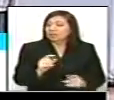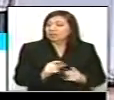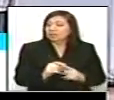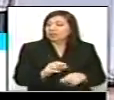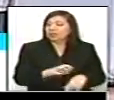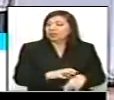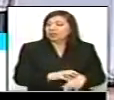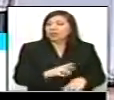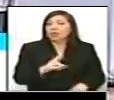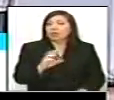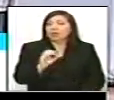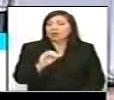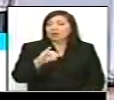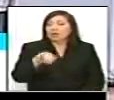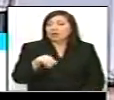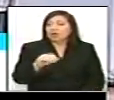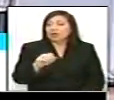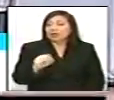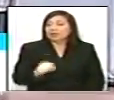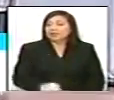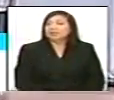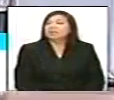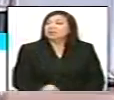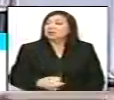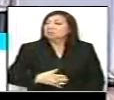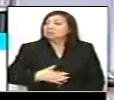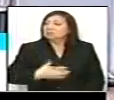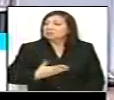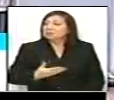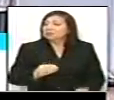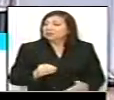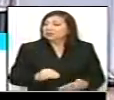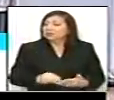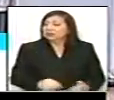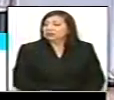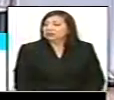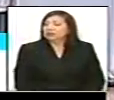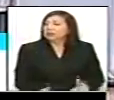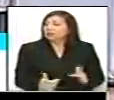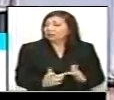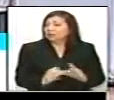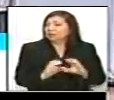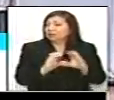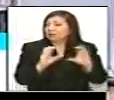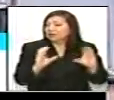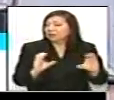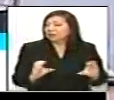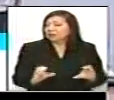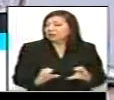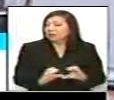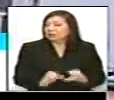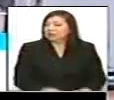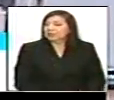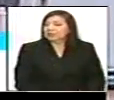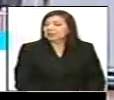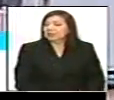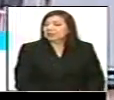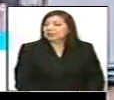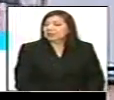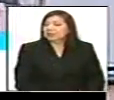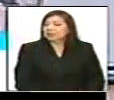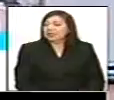palabra al doctor Rojas para que le comente un poco la posibilidad de establecer entidades certificadoras en el tema